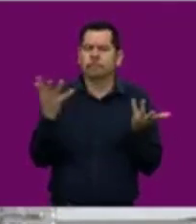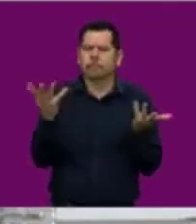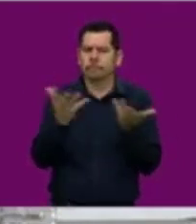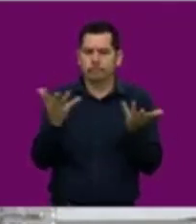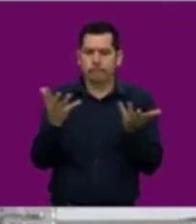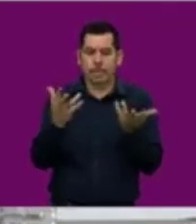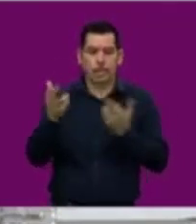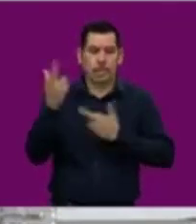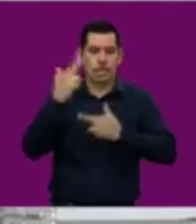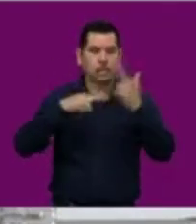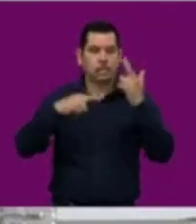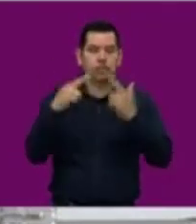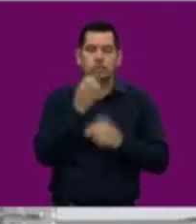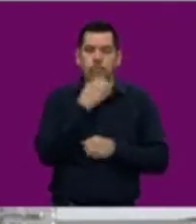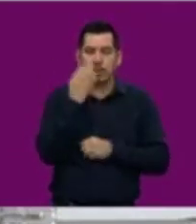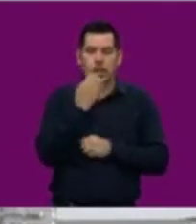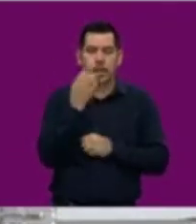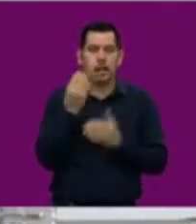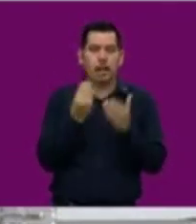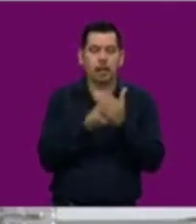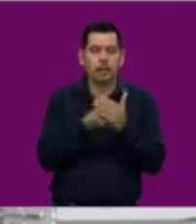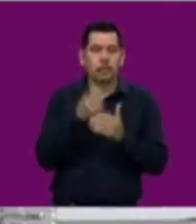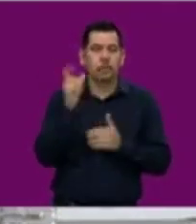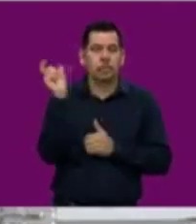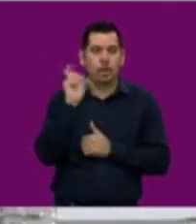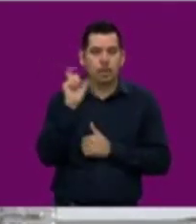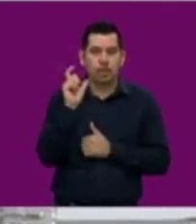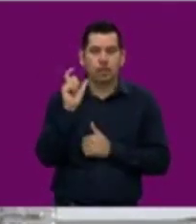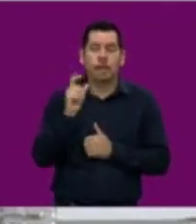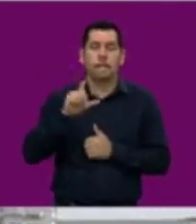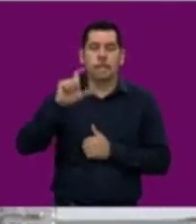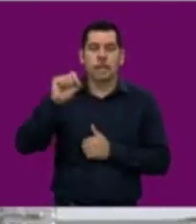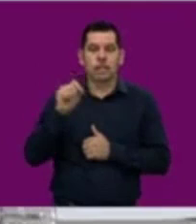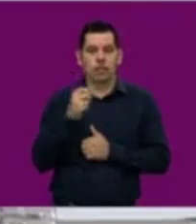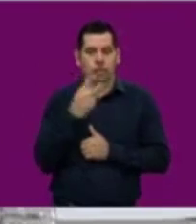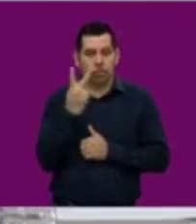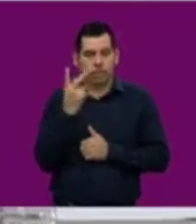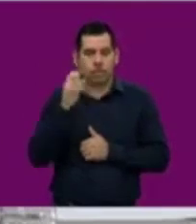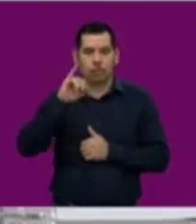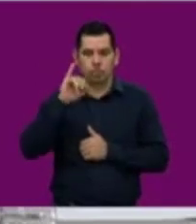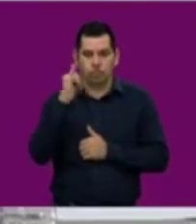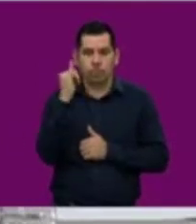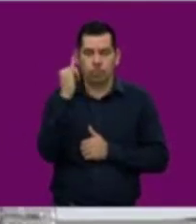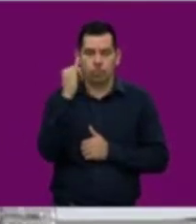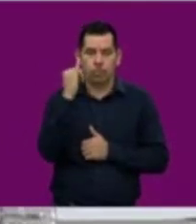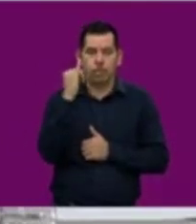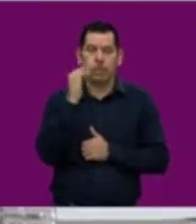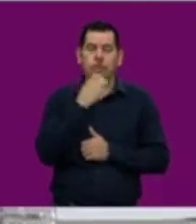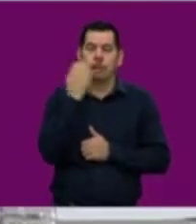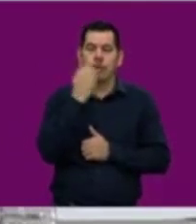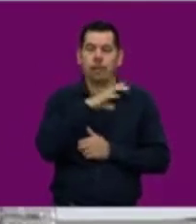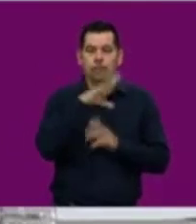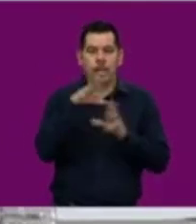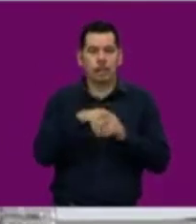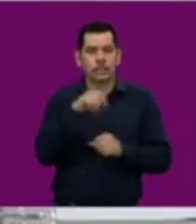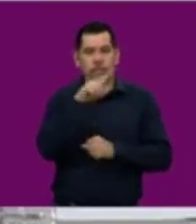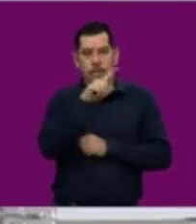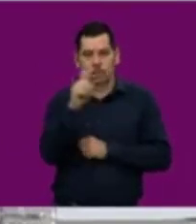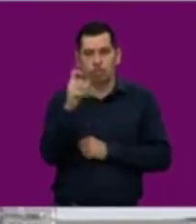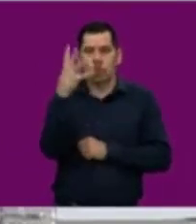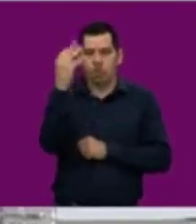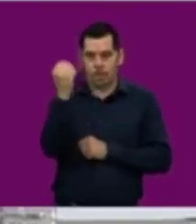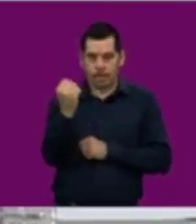se llevará a cabo a partir del próximo 22 de junio en 109 escuelas públicas de educación